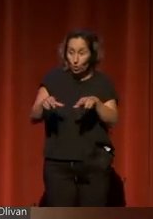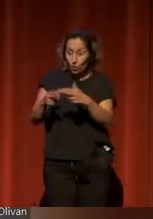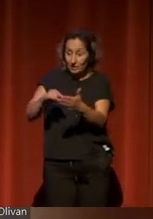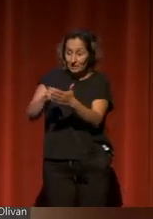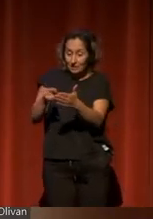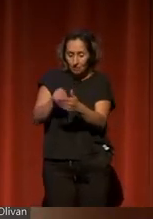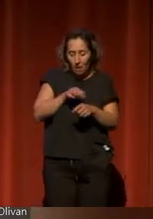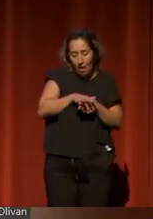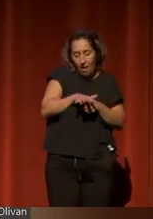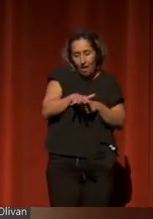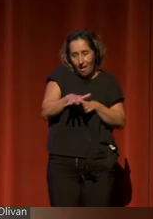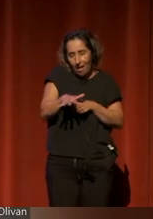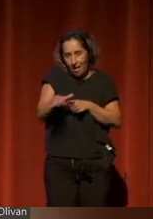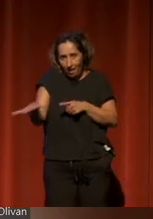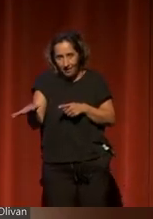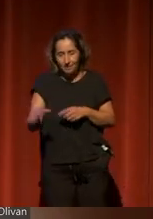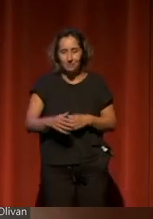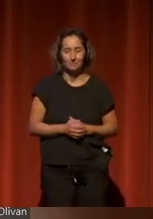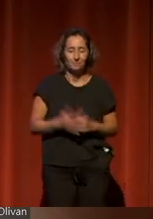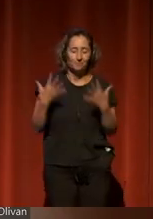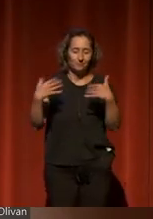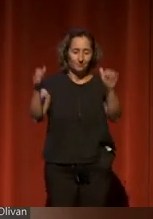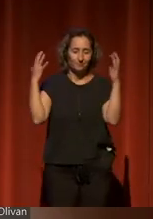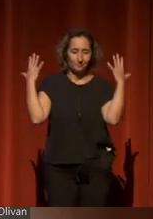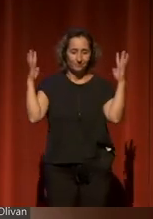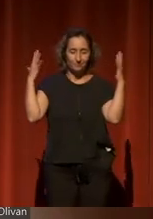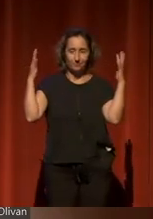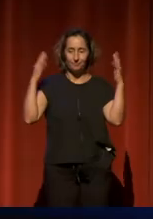del sistema no Bueno